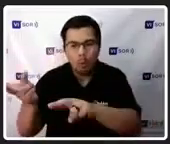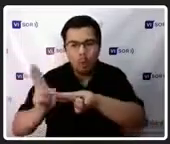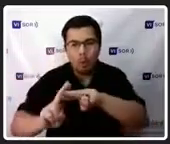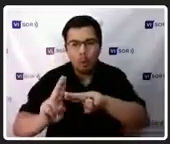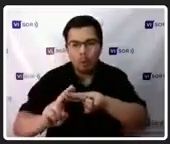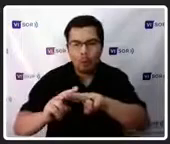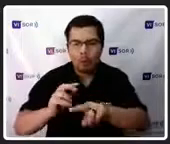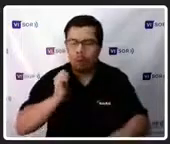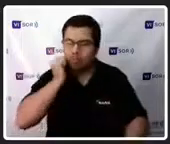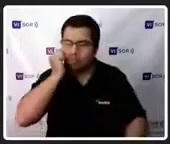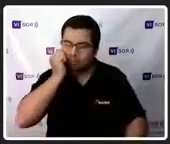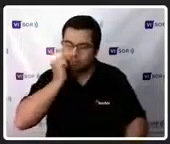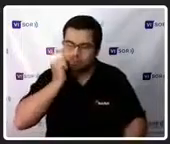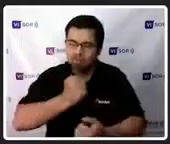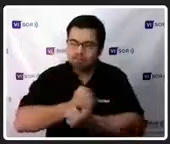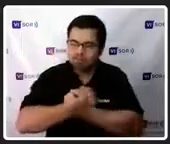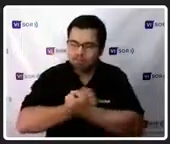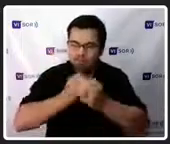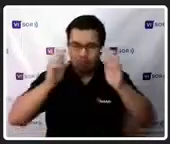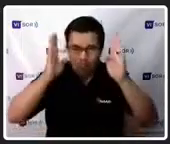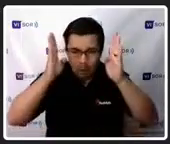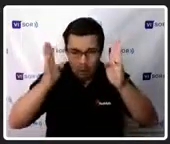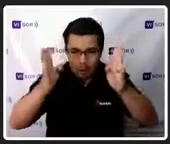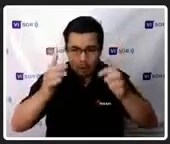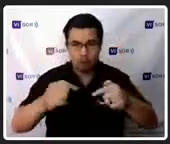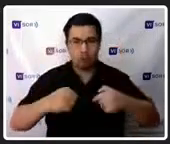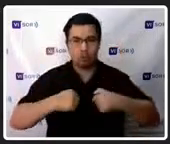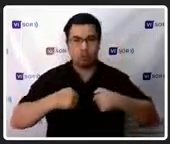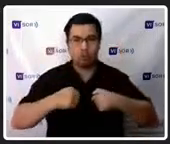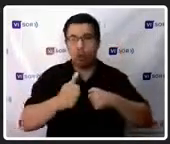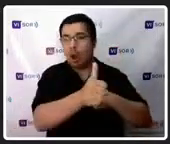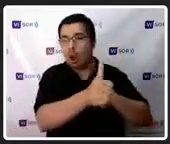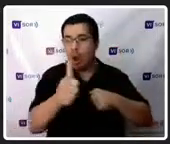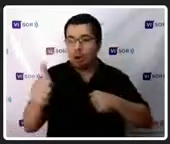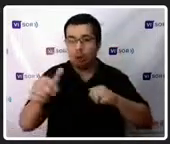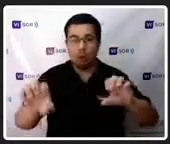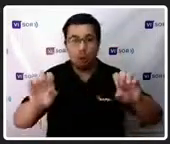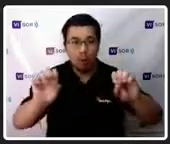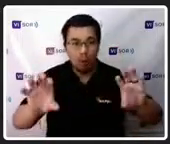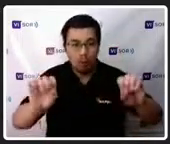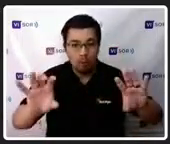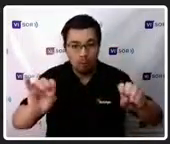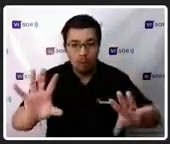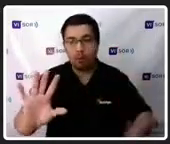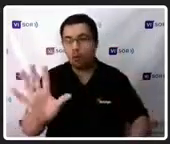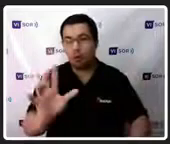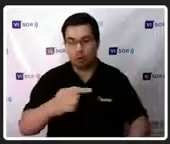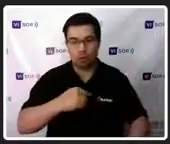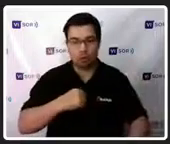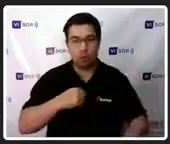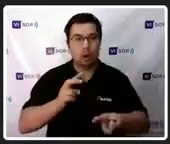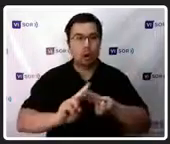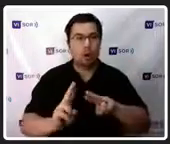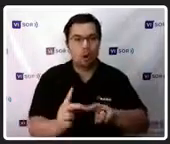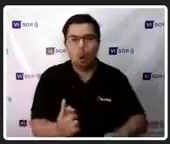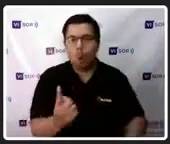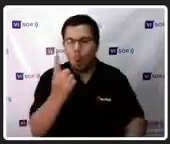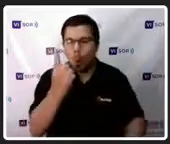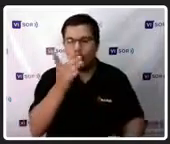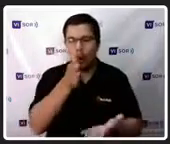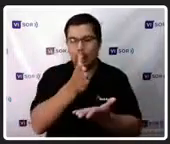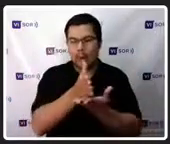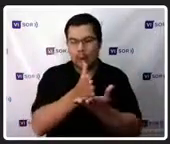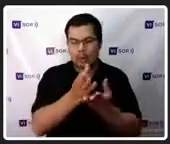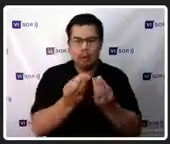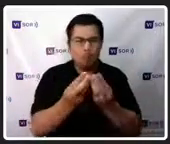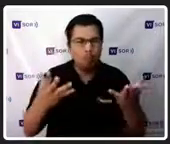porque finalmente yo no formo a todos los estudiantes, yo hago una clase de muchas clases que hay, pero finalmente yo pongo a